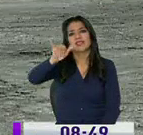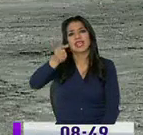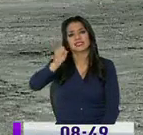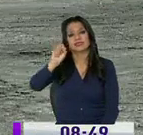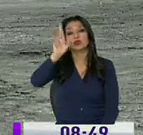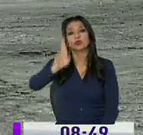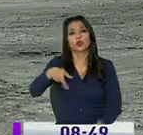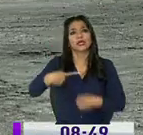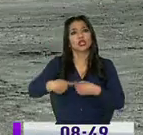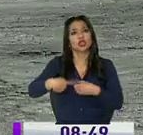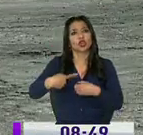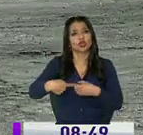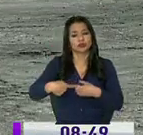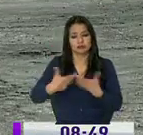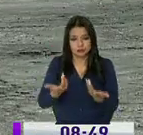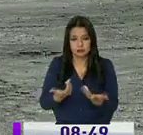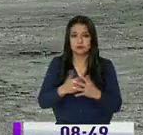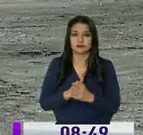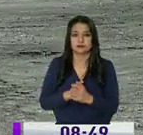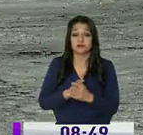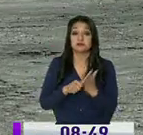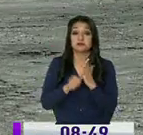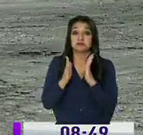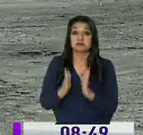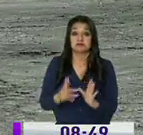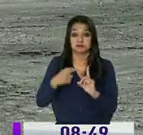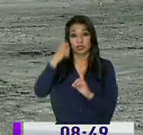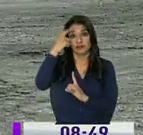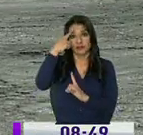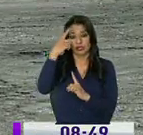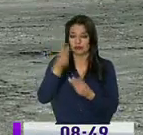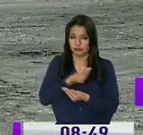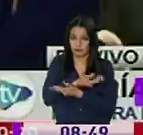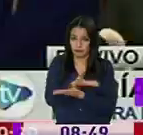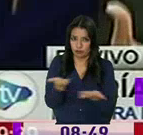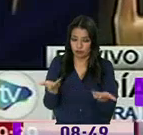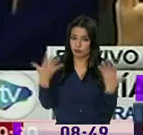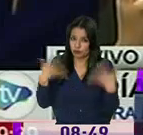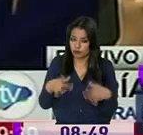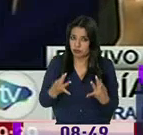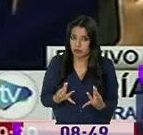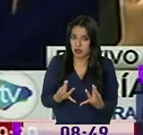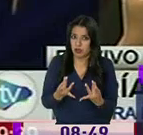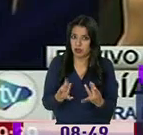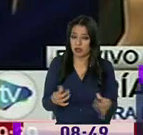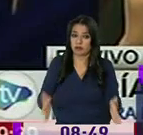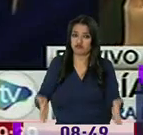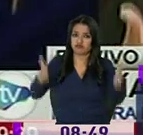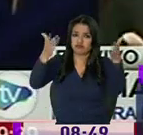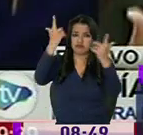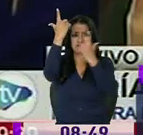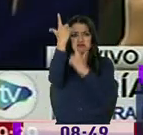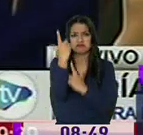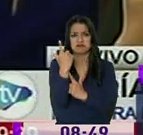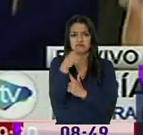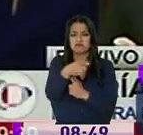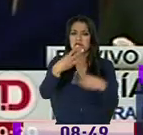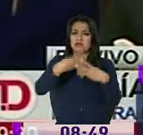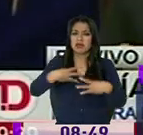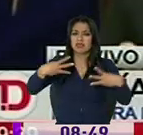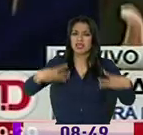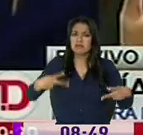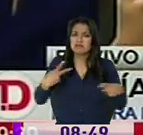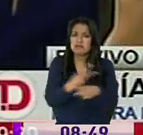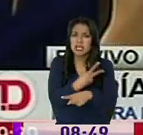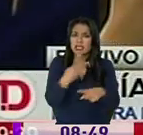de Quito. La ministra María Paula Romo alertó de la gravedad del hecho. Es un cuartel militar en donde se encuentra material bélico, es